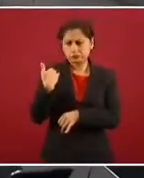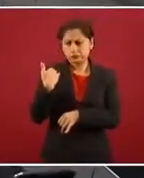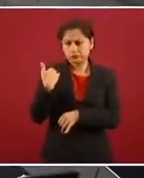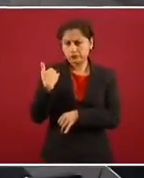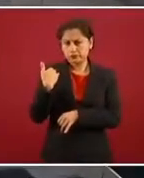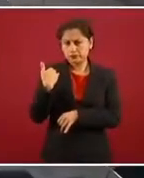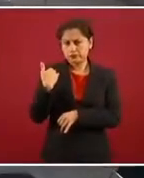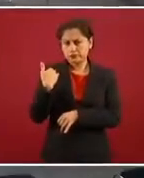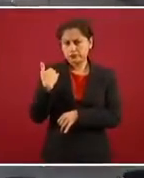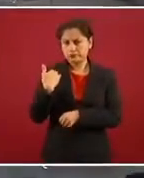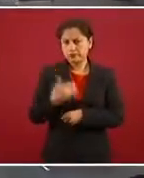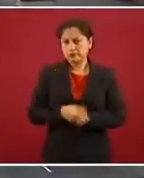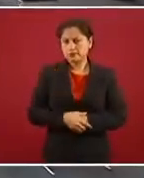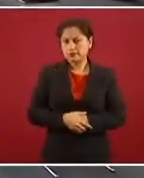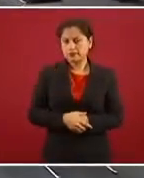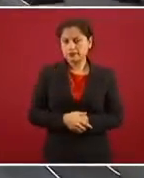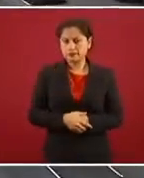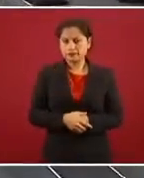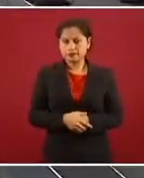y